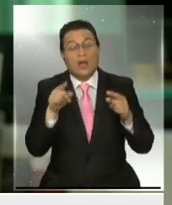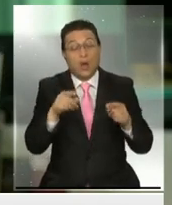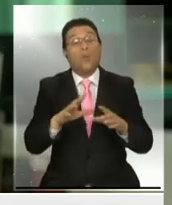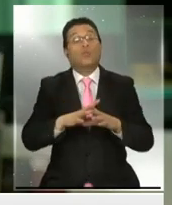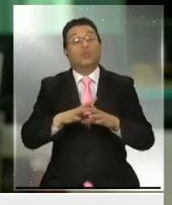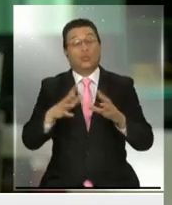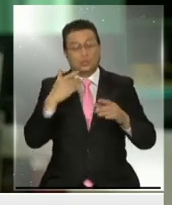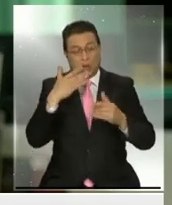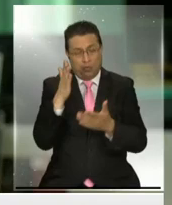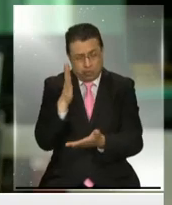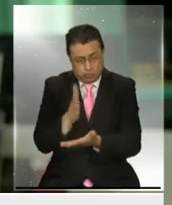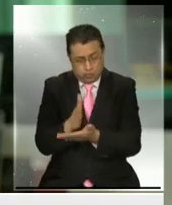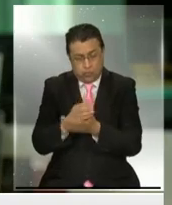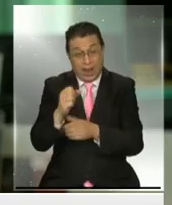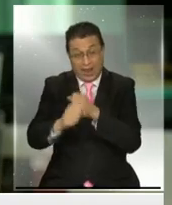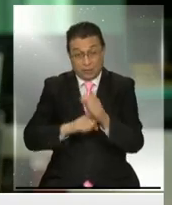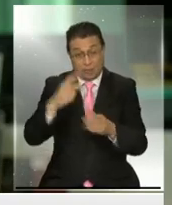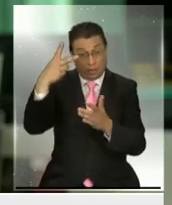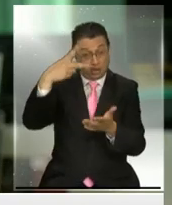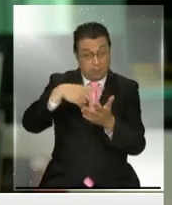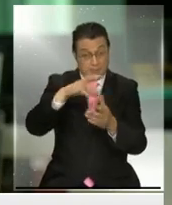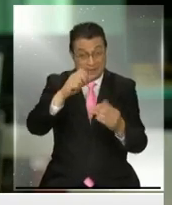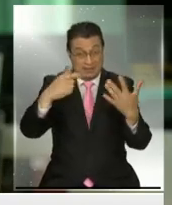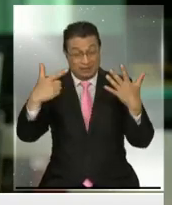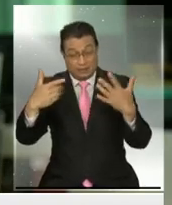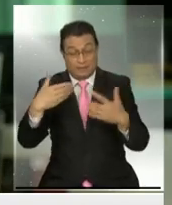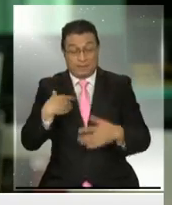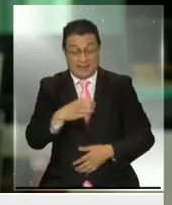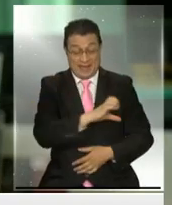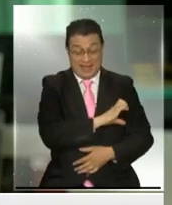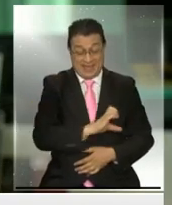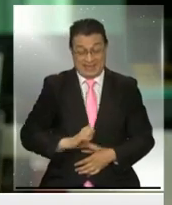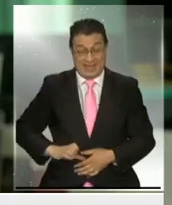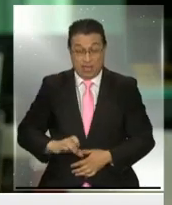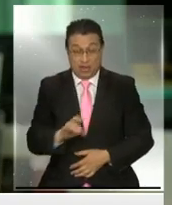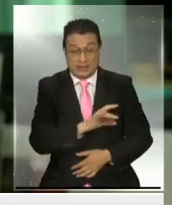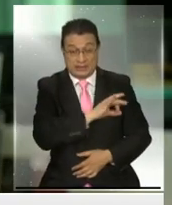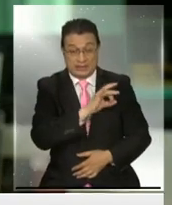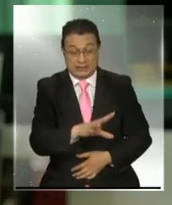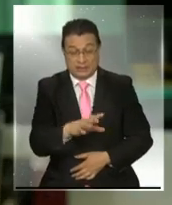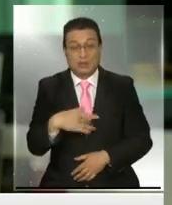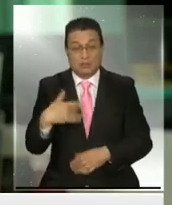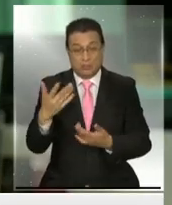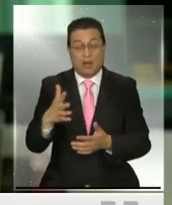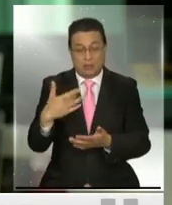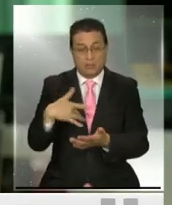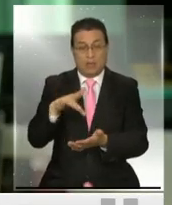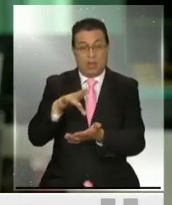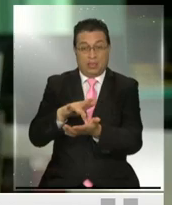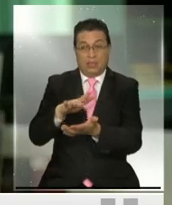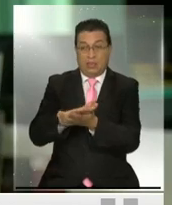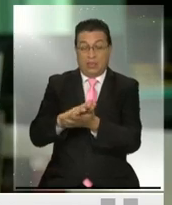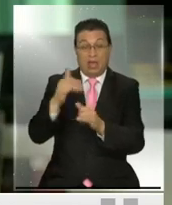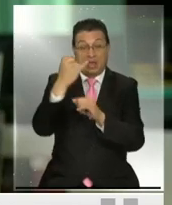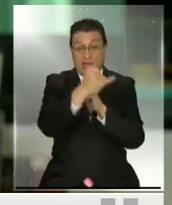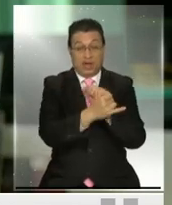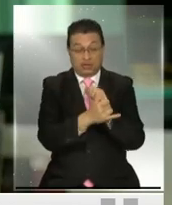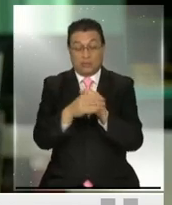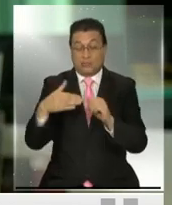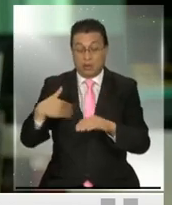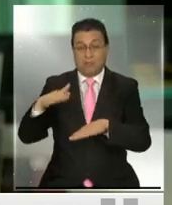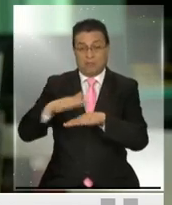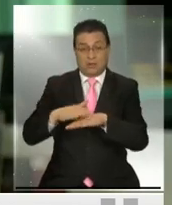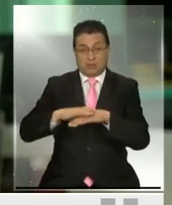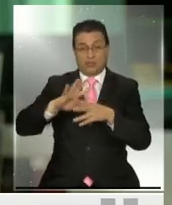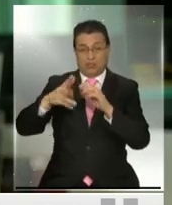tal rigor que por ejemplo el año 2007 el gobierno del estado chileno era acreedor internacional o sea él estaba prestando plata